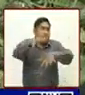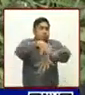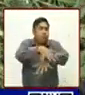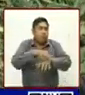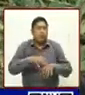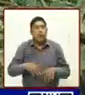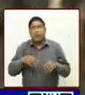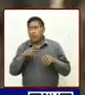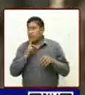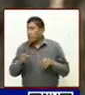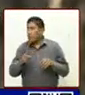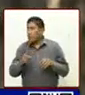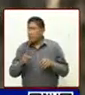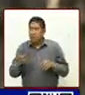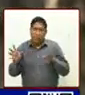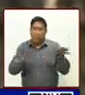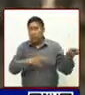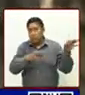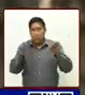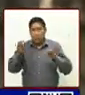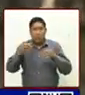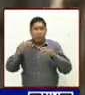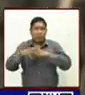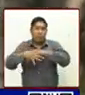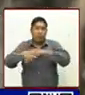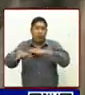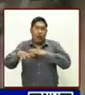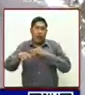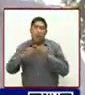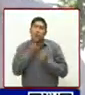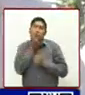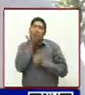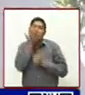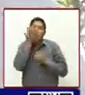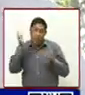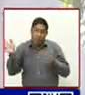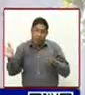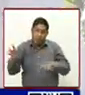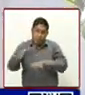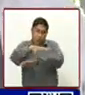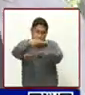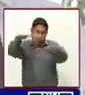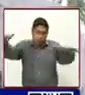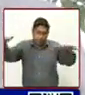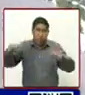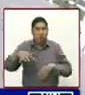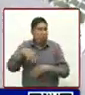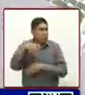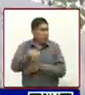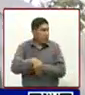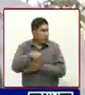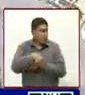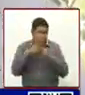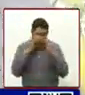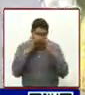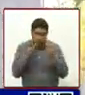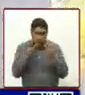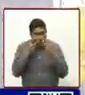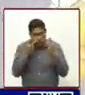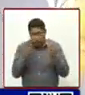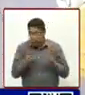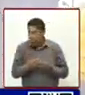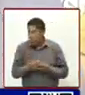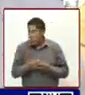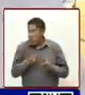Hemos visto que estaba cubierto de hojas y pajas así, lo cual que en la noche no hemos podido verla,